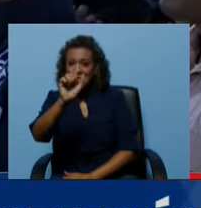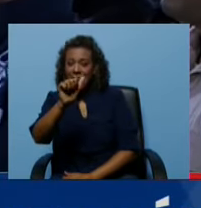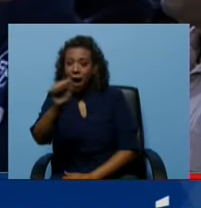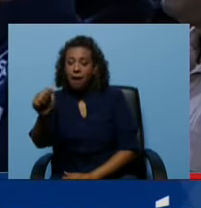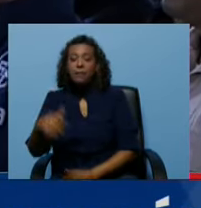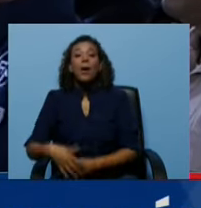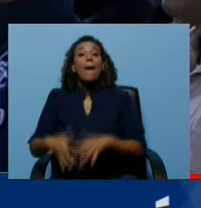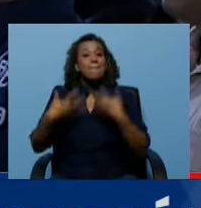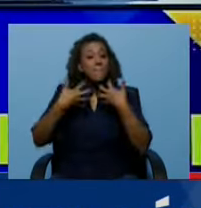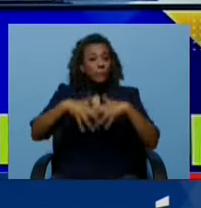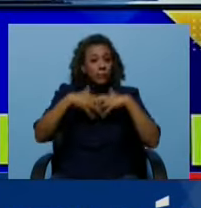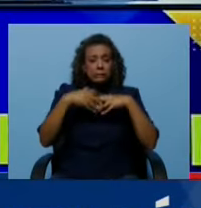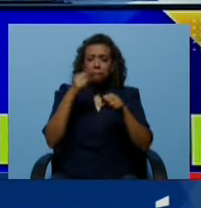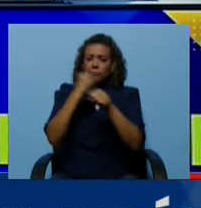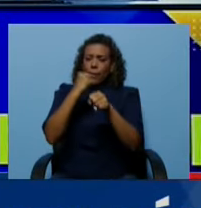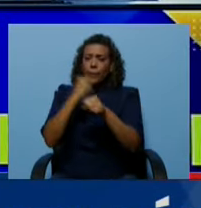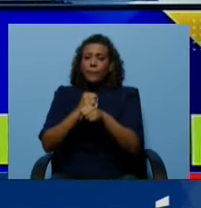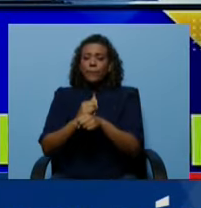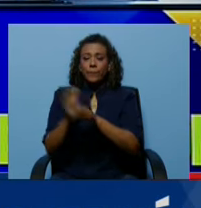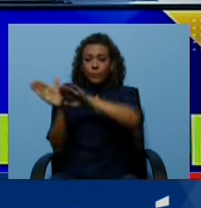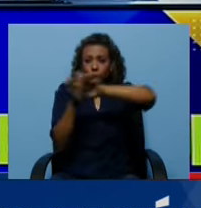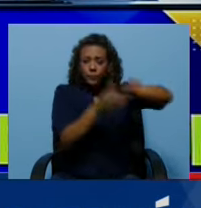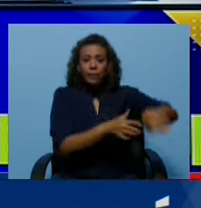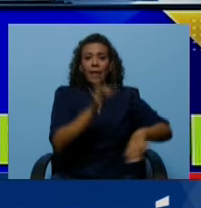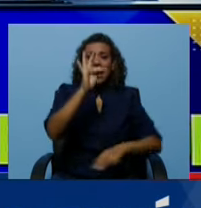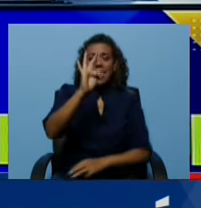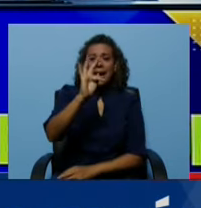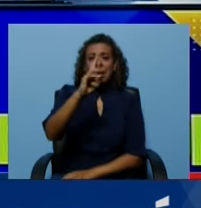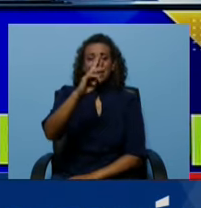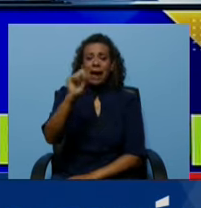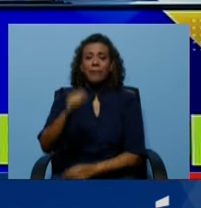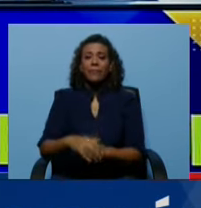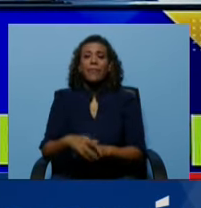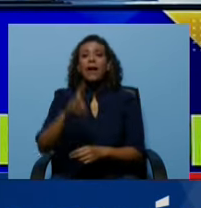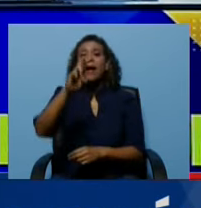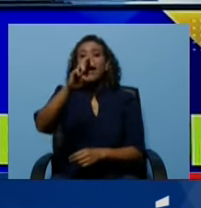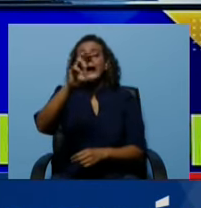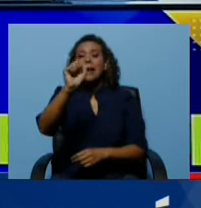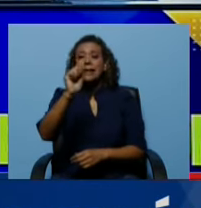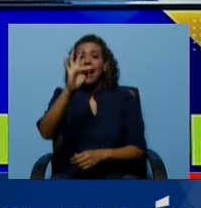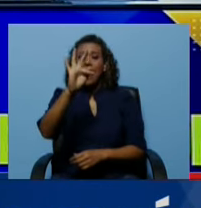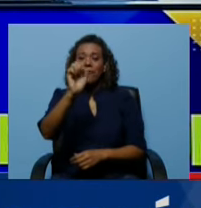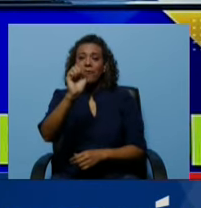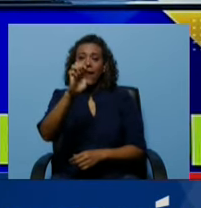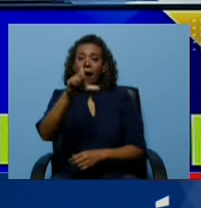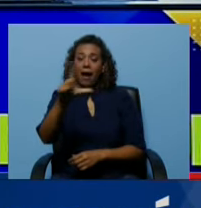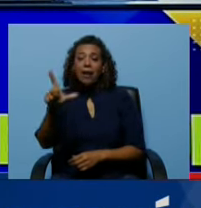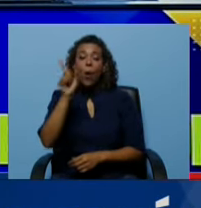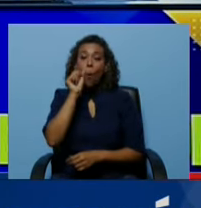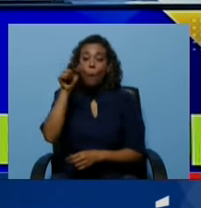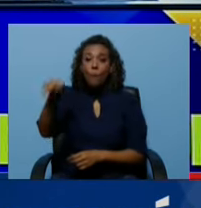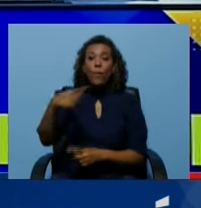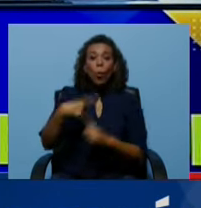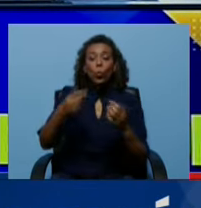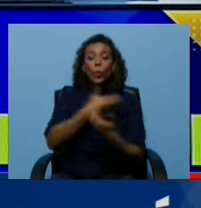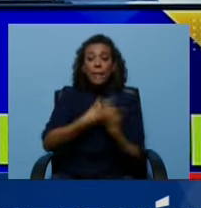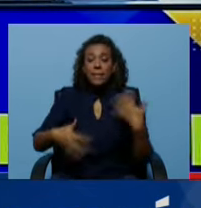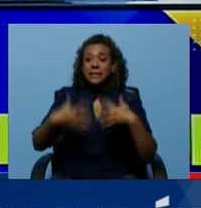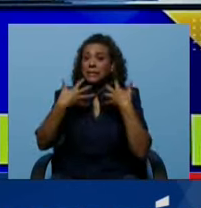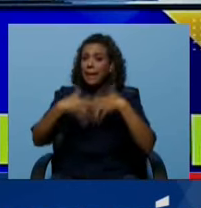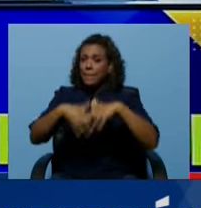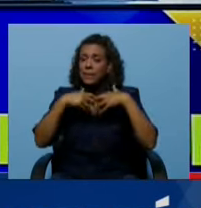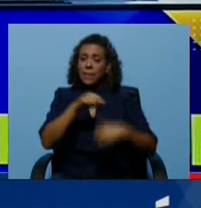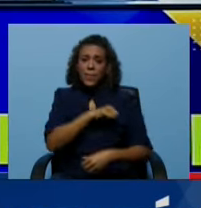en Cavidea. A Rafael Trejo, tesorero de Fedecámara. Saluda a Danceli, que anda por allá de vacaciones.